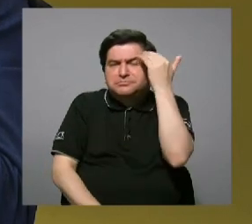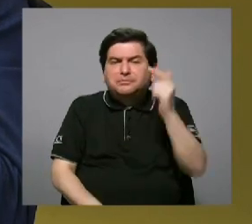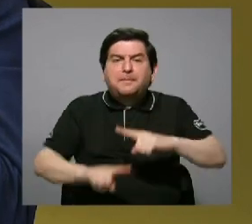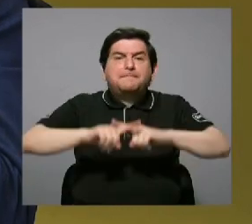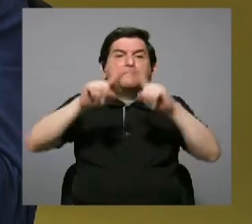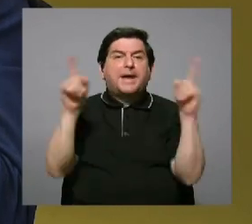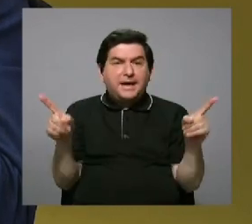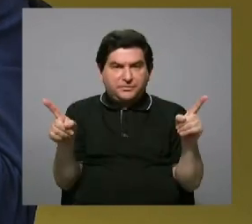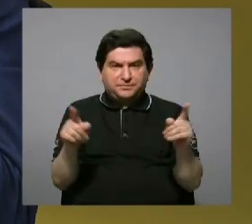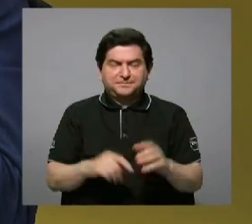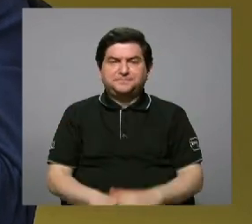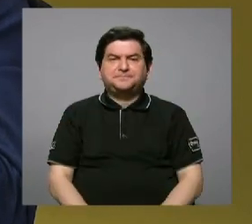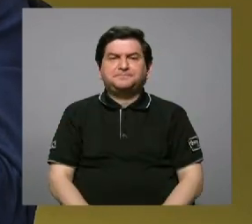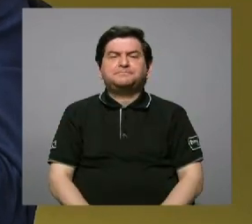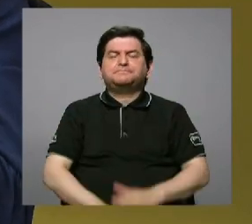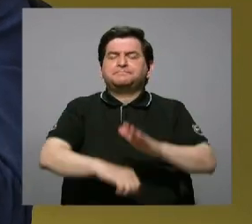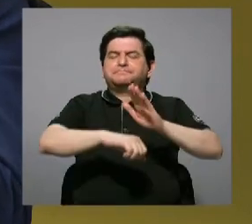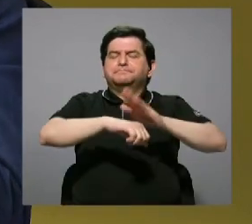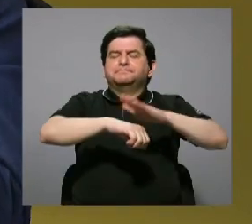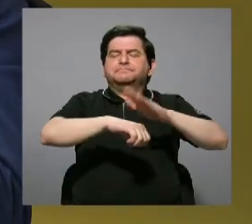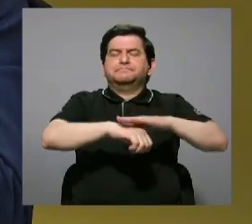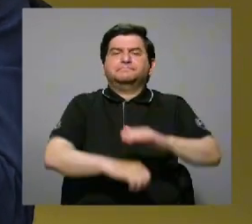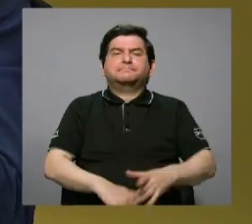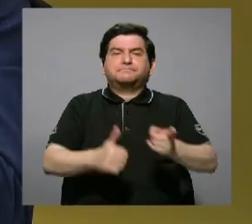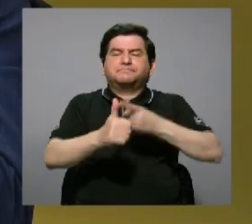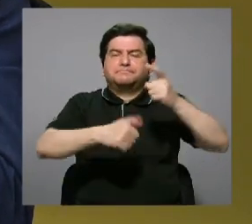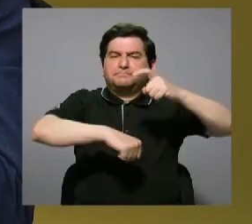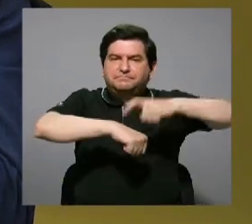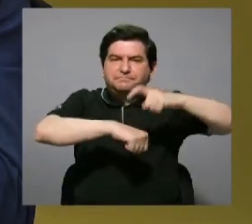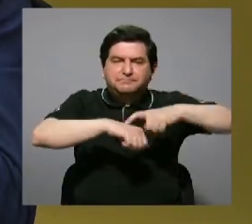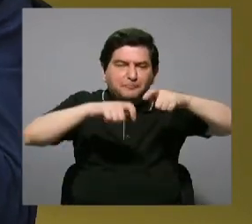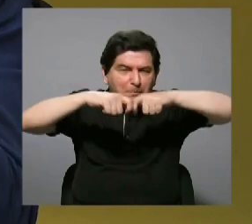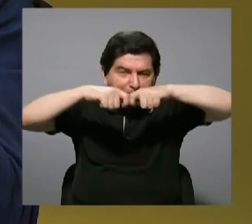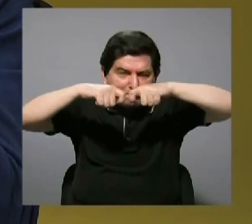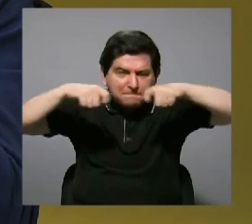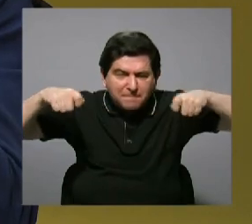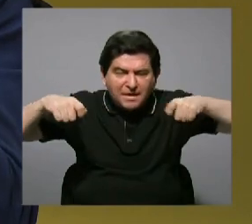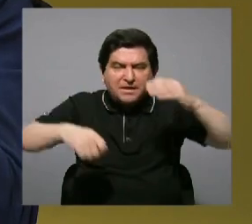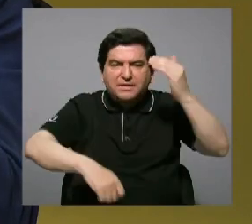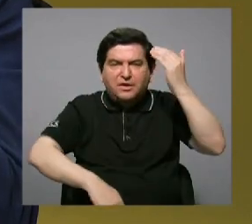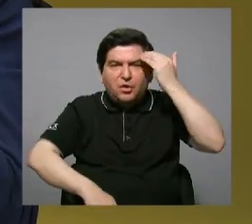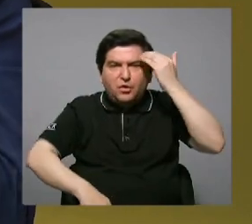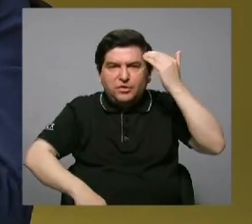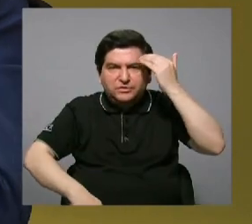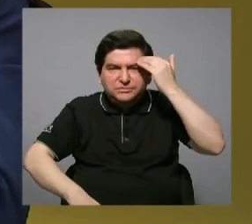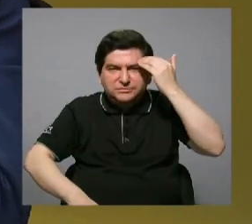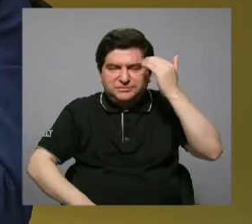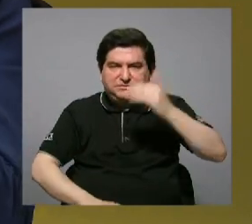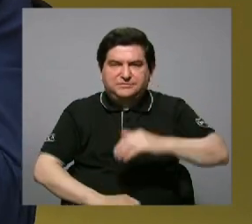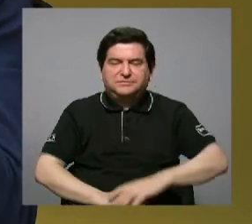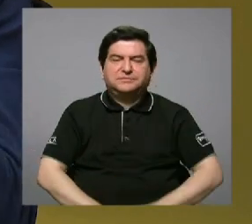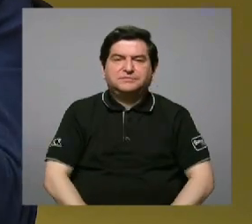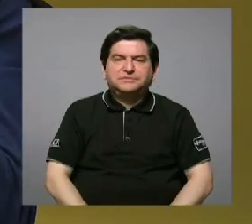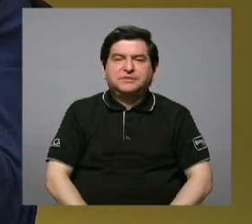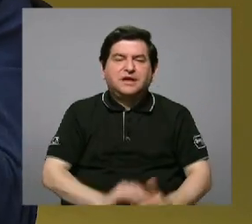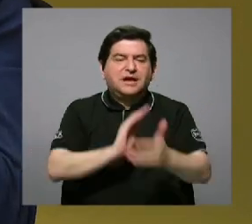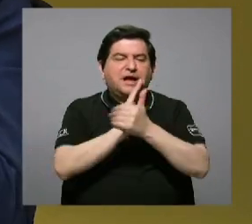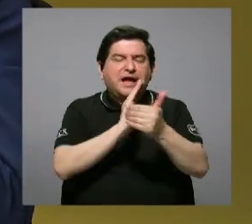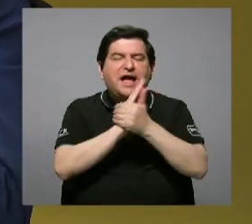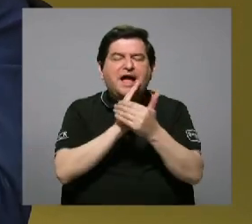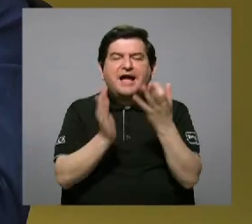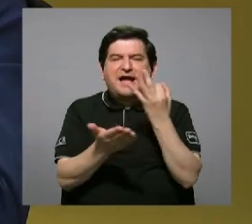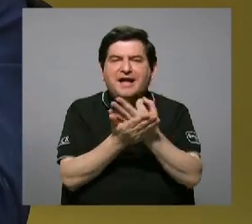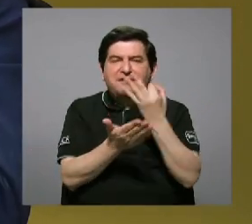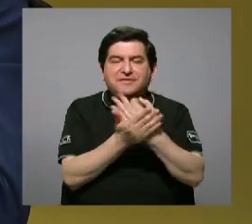Pero permite, en principio, medir los conocimientos capacidades financieras